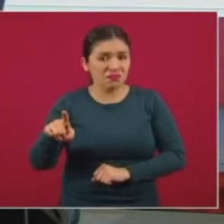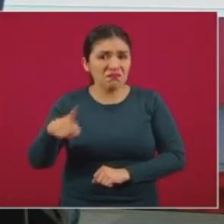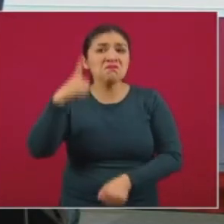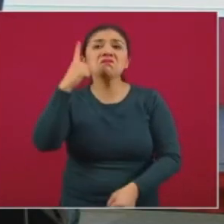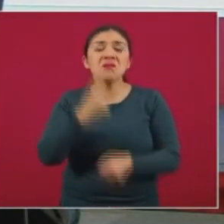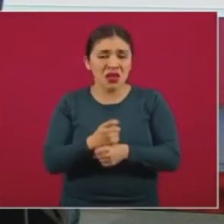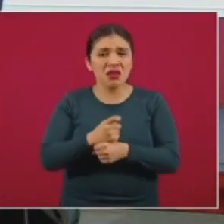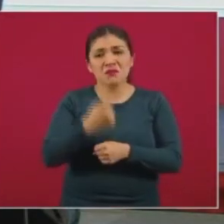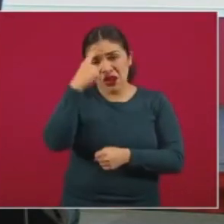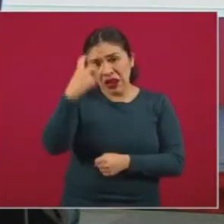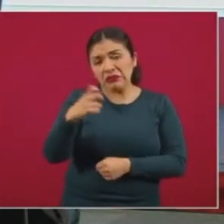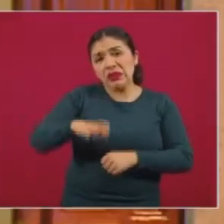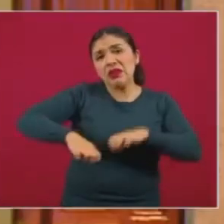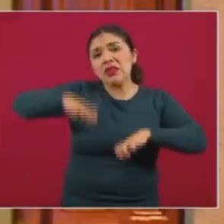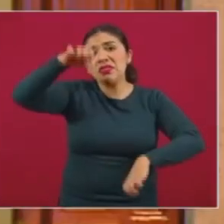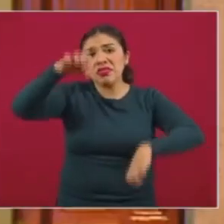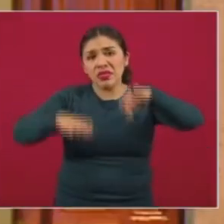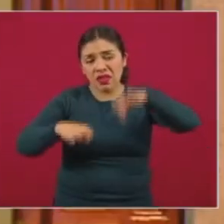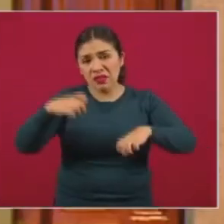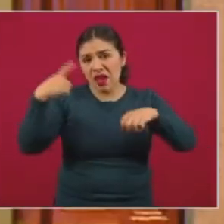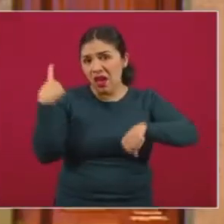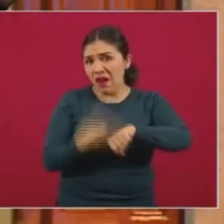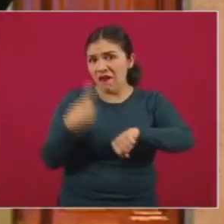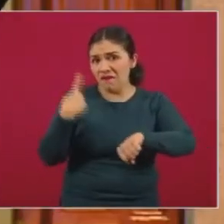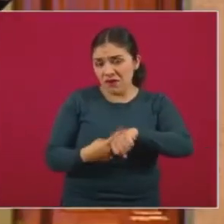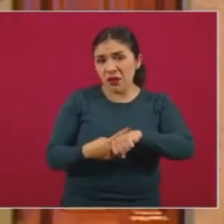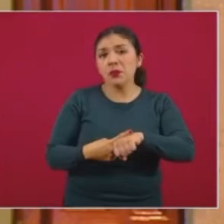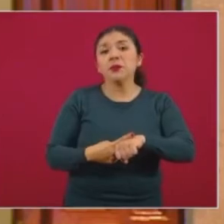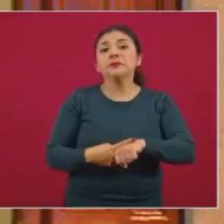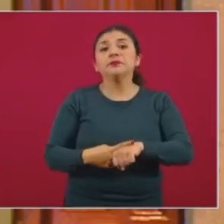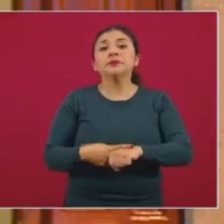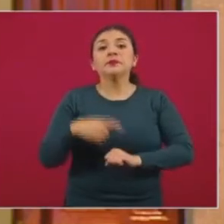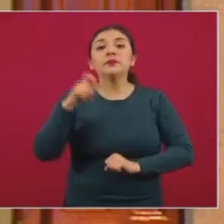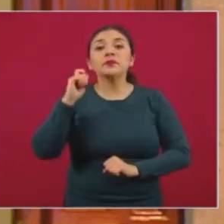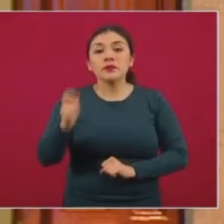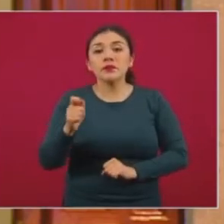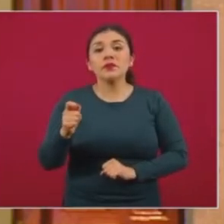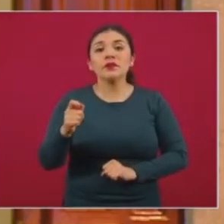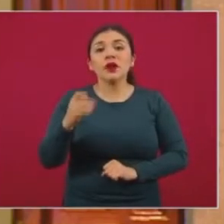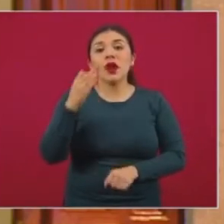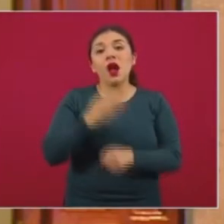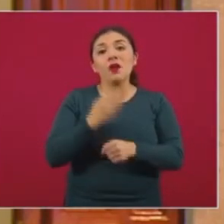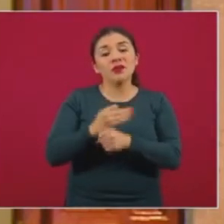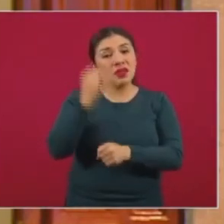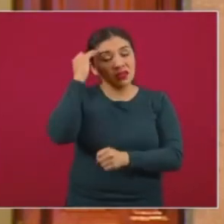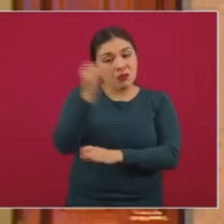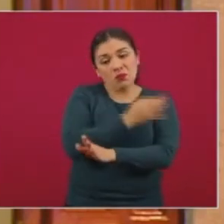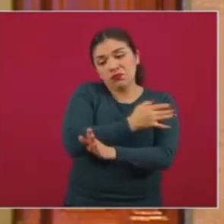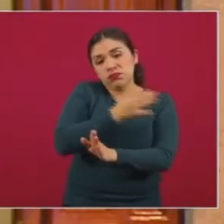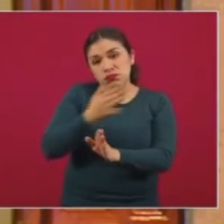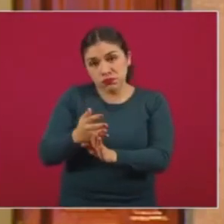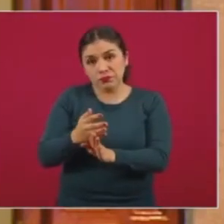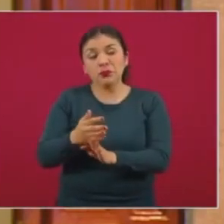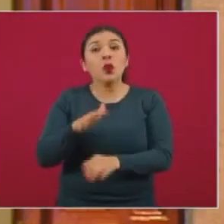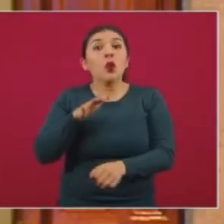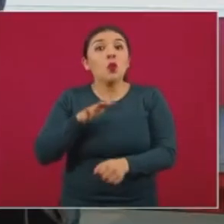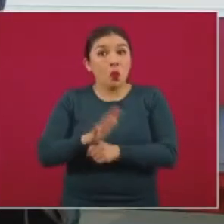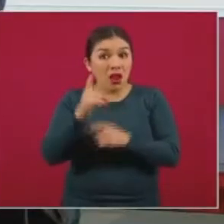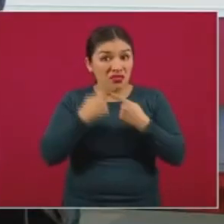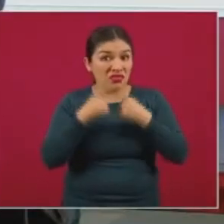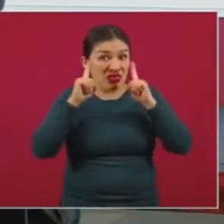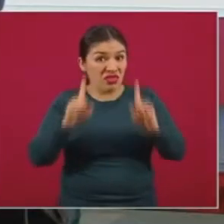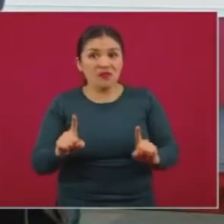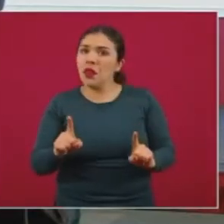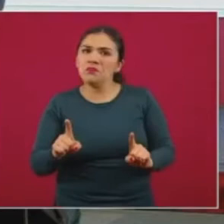de casos de personas enfermas a la epidemia en lo que va del año. No tenemos gran